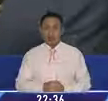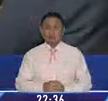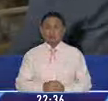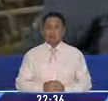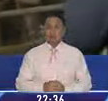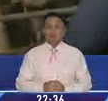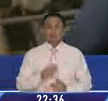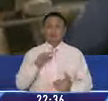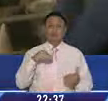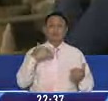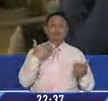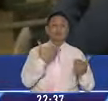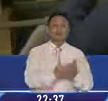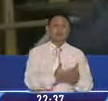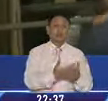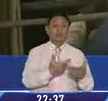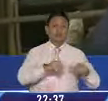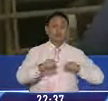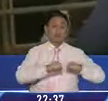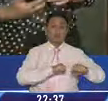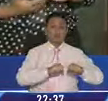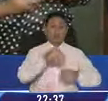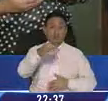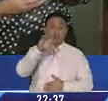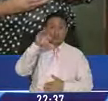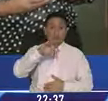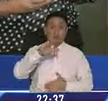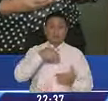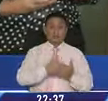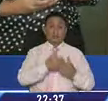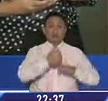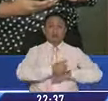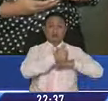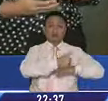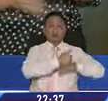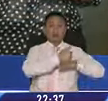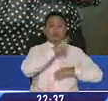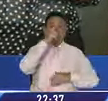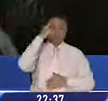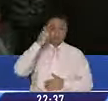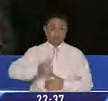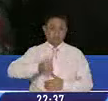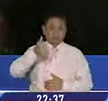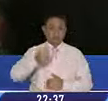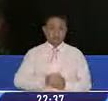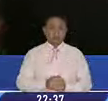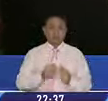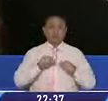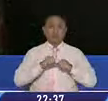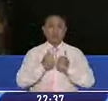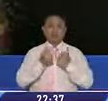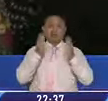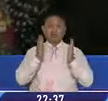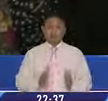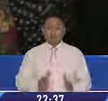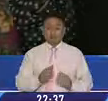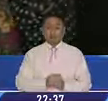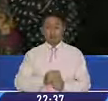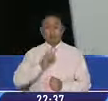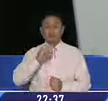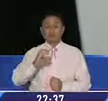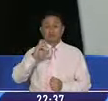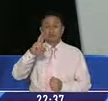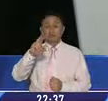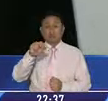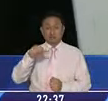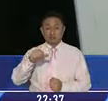la ventanilla de gestión documental de la Asamblea Nacional acudieron varias autoridades del Ejecutivo y asambleístas de la bancada oficialista